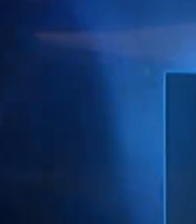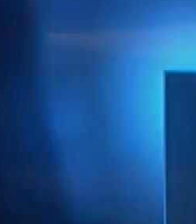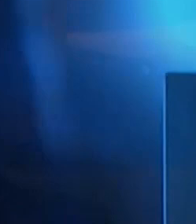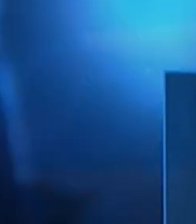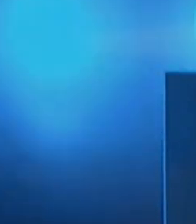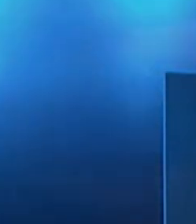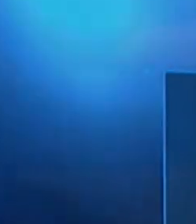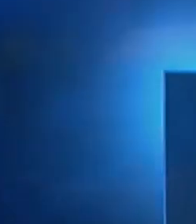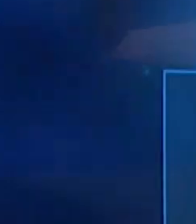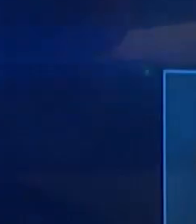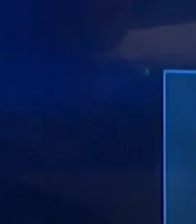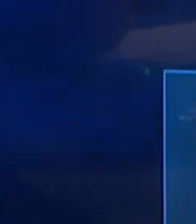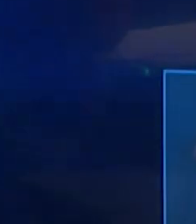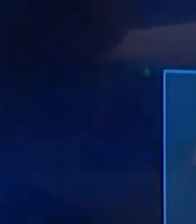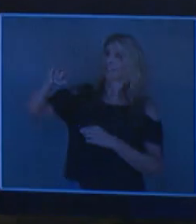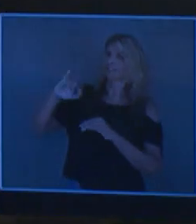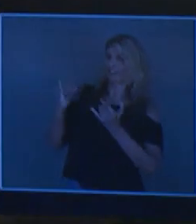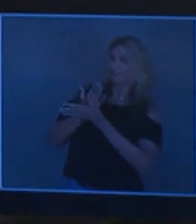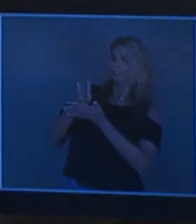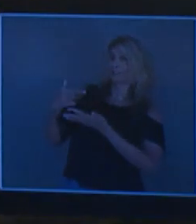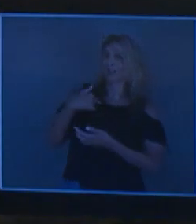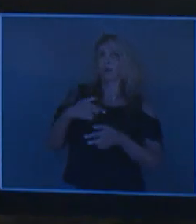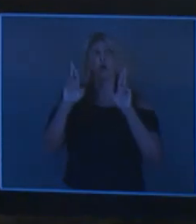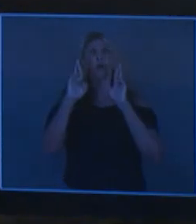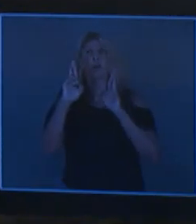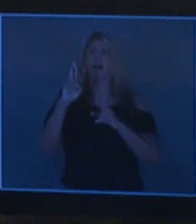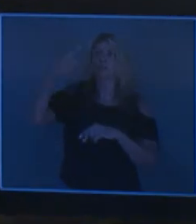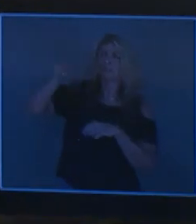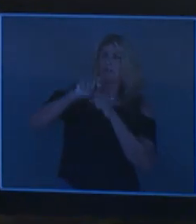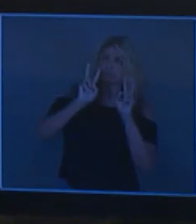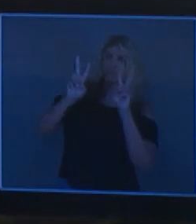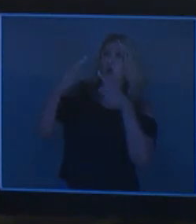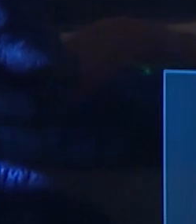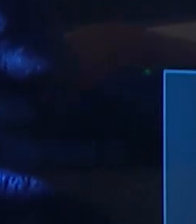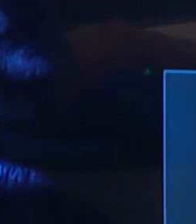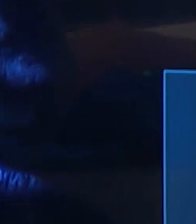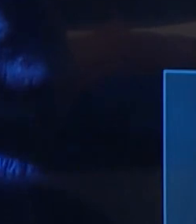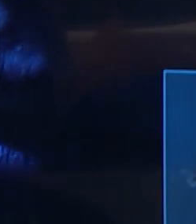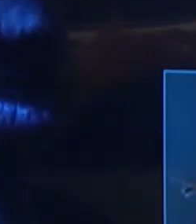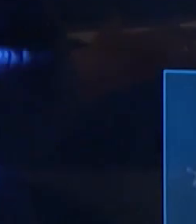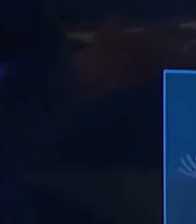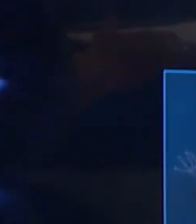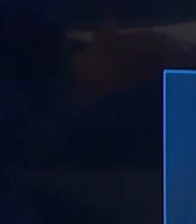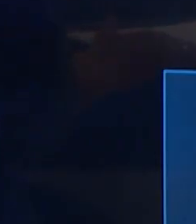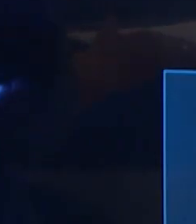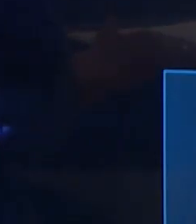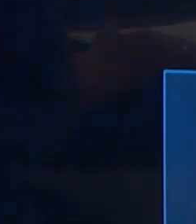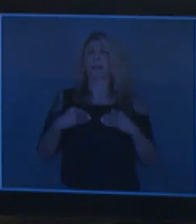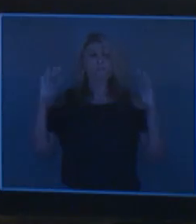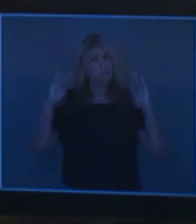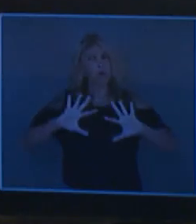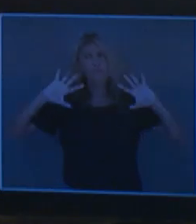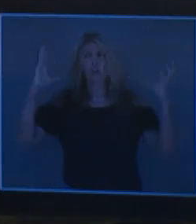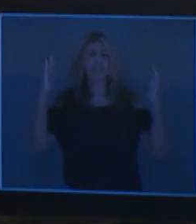y la suerte que tuvo tu hijo de una madre tan comprensiva y ojalá así sea en todos los hogares pero no es lo que pasa normalmente no a patricia